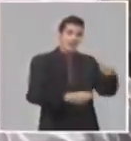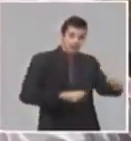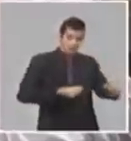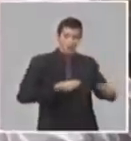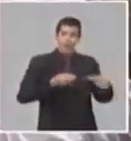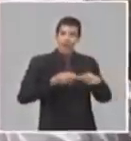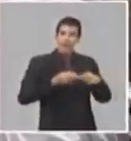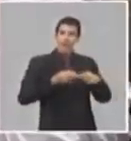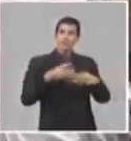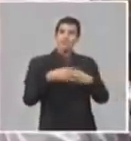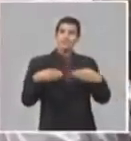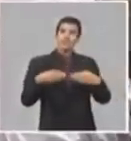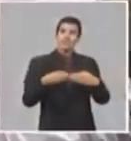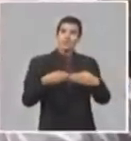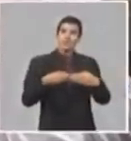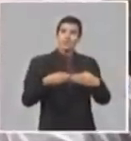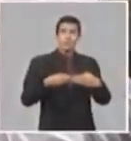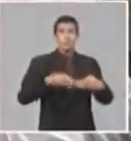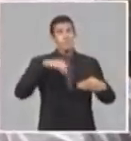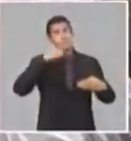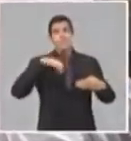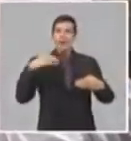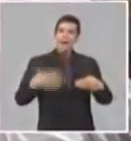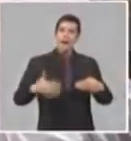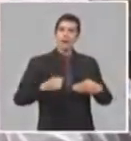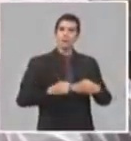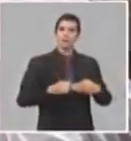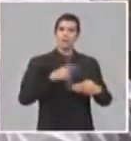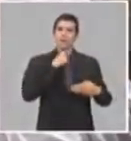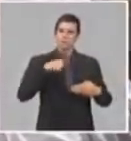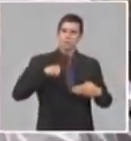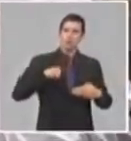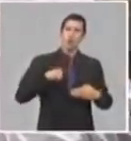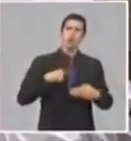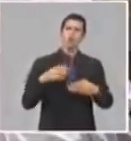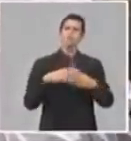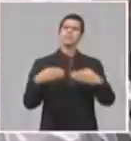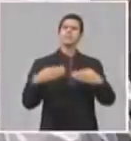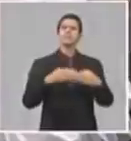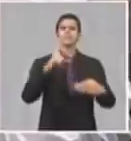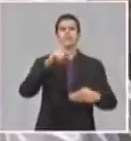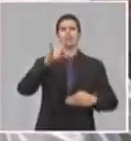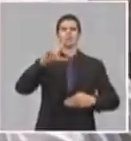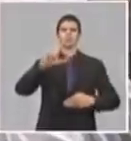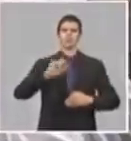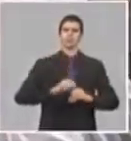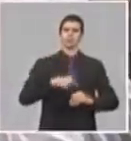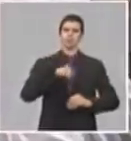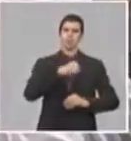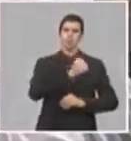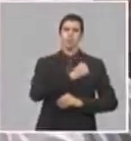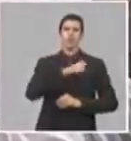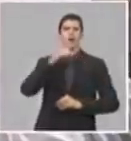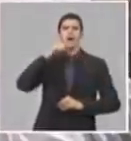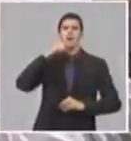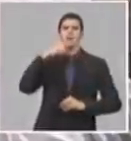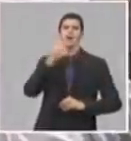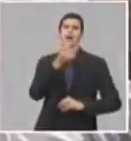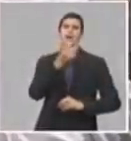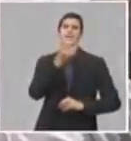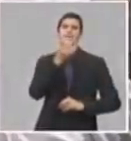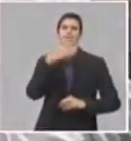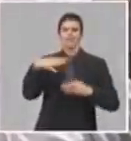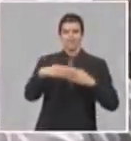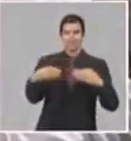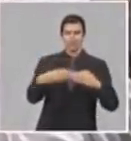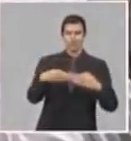los cubanos del exterior, cuya inmensa mayoría, me refiero a los del exterior, cuya inmensa mayoría apoyan el país, están en contra del